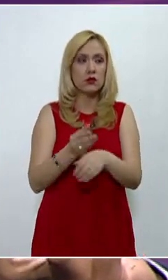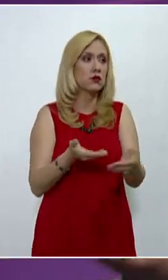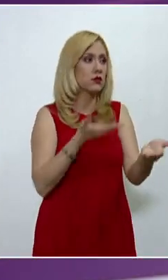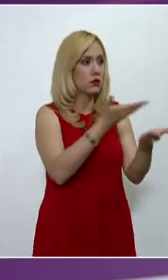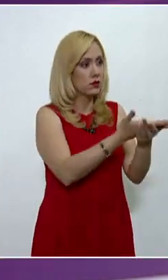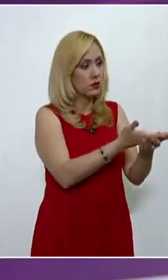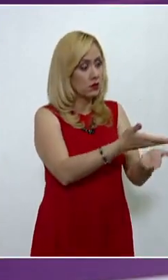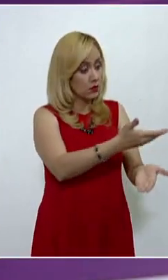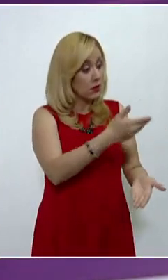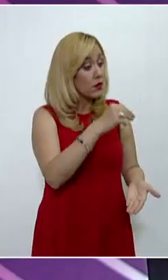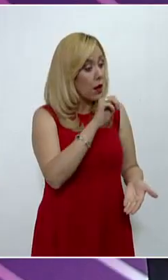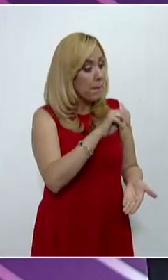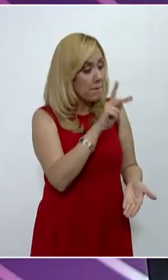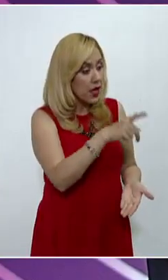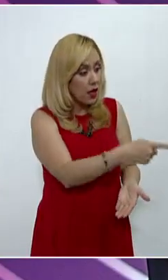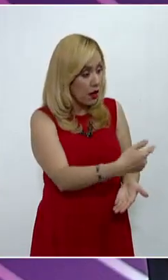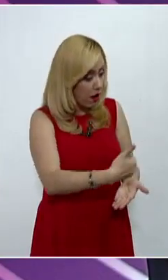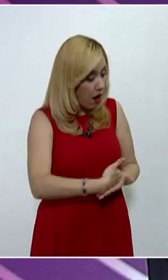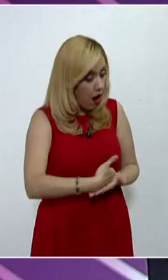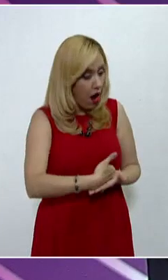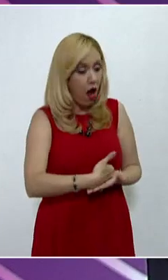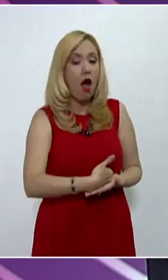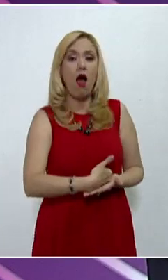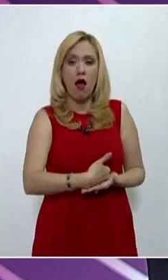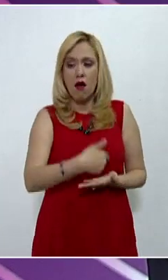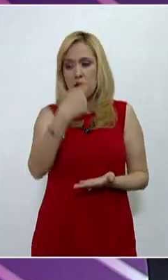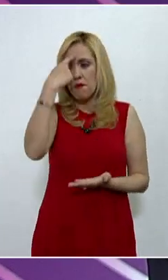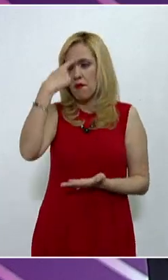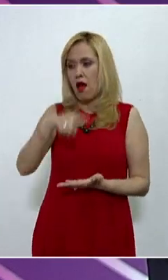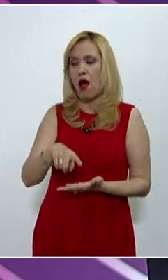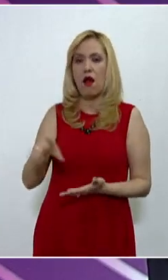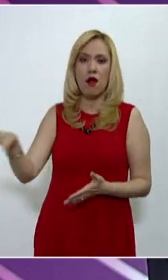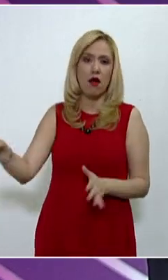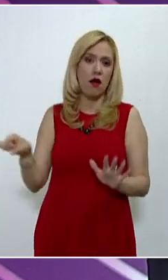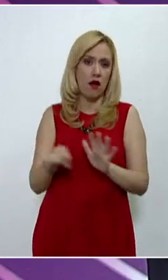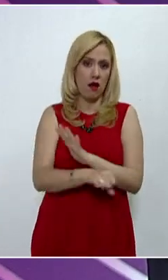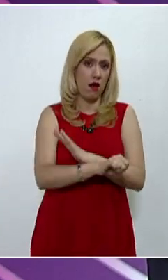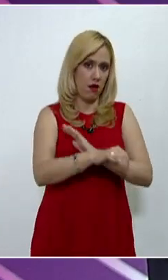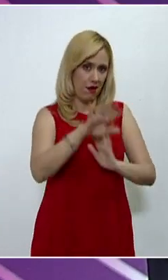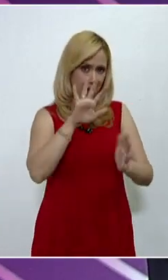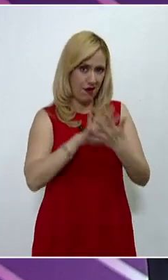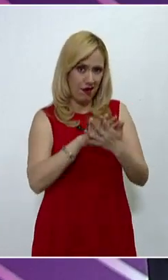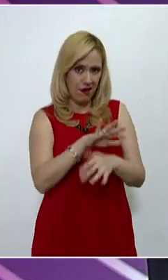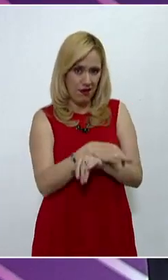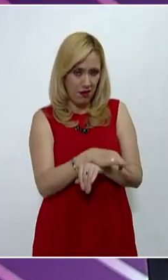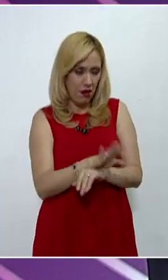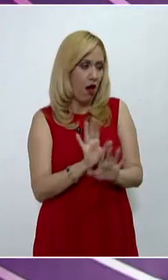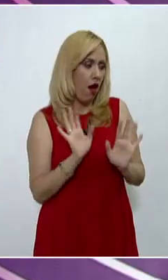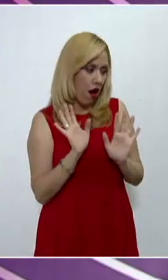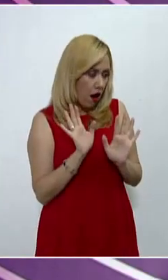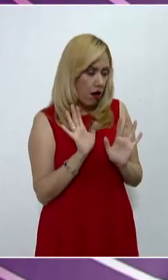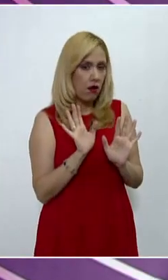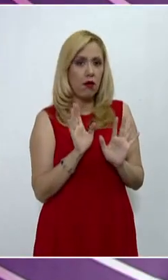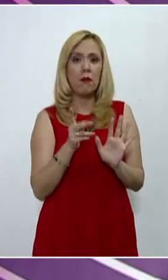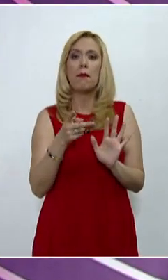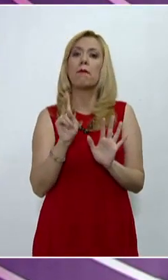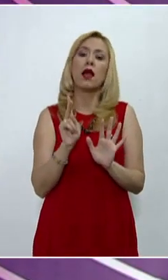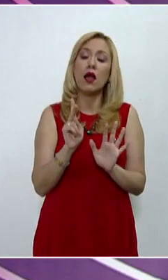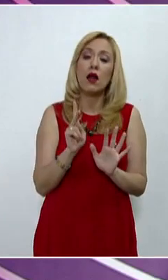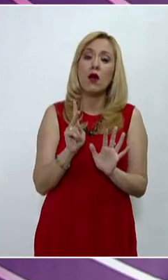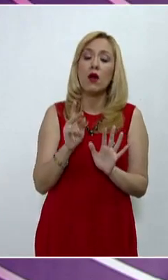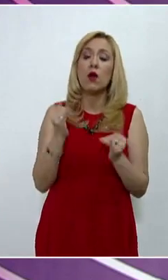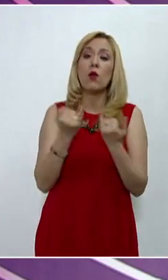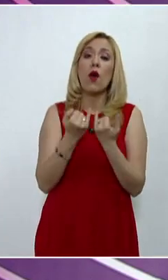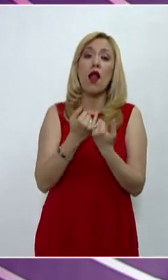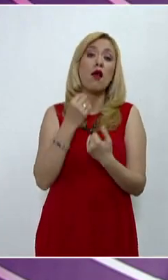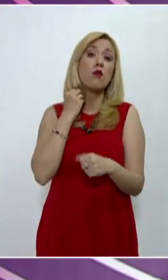Ministerio Público, quien solicita la imposición de la medida cautelar. Pero también hay un eslabón aquí muy importante, que es la